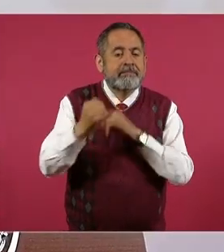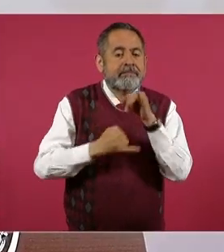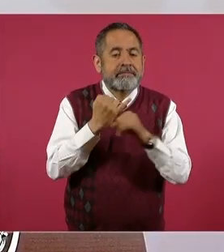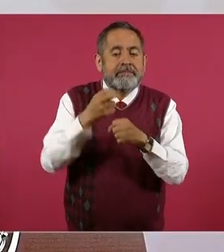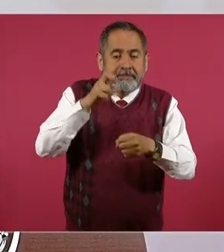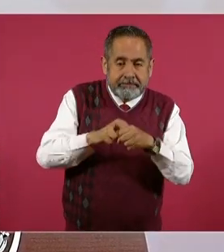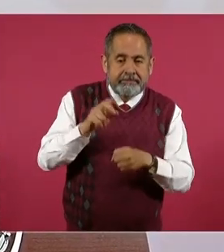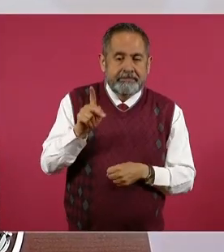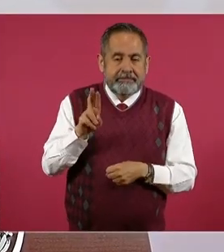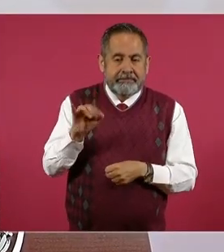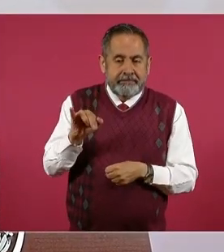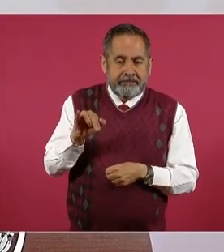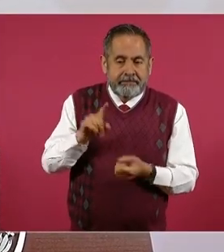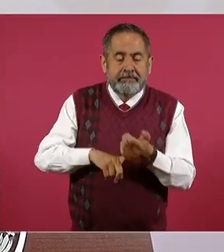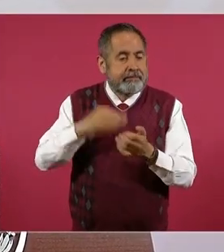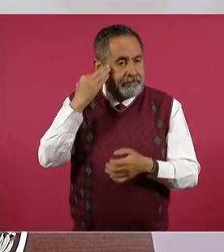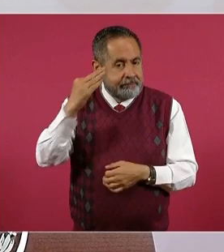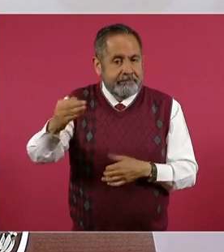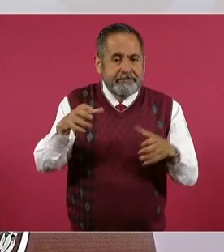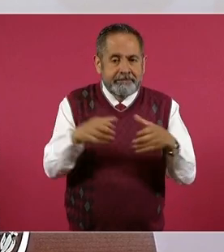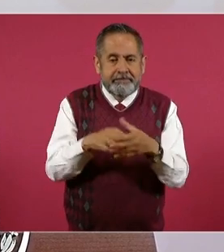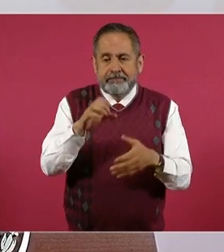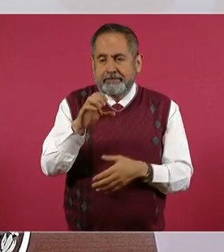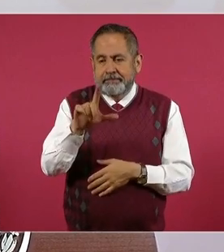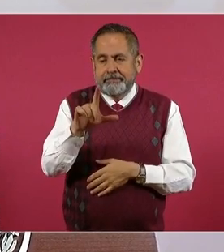campaña del licenciado Peña.